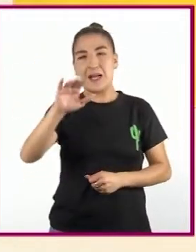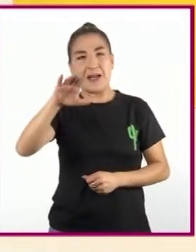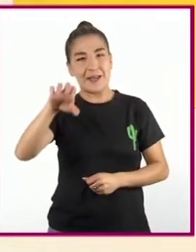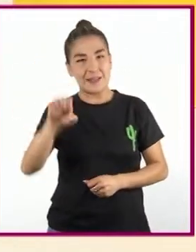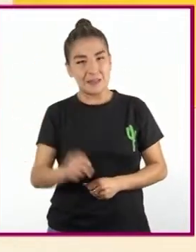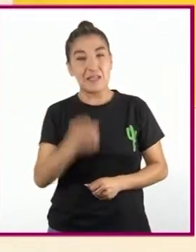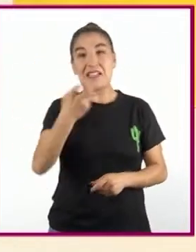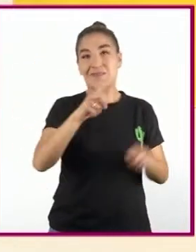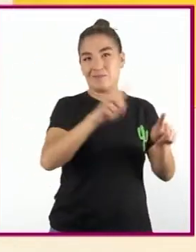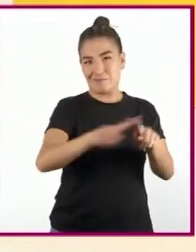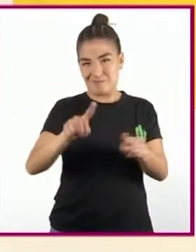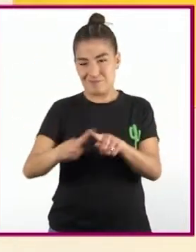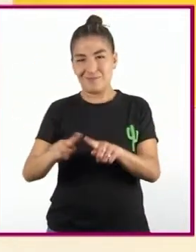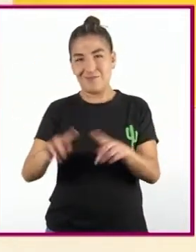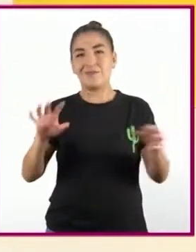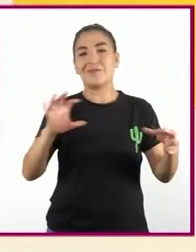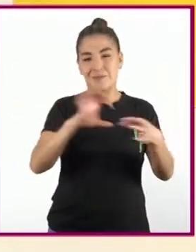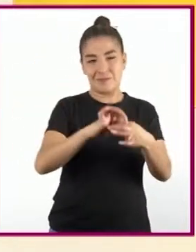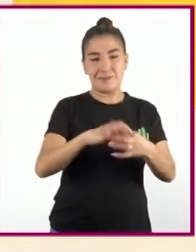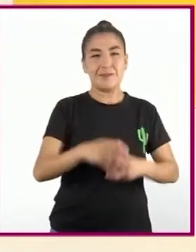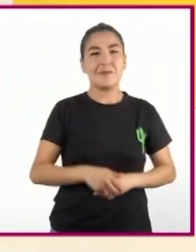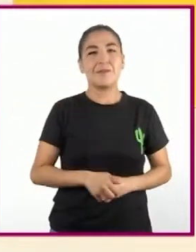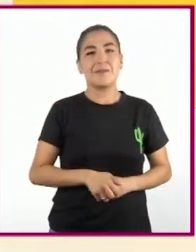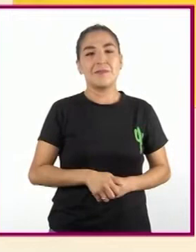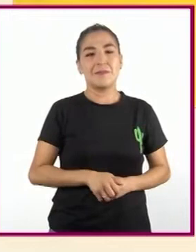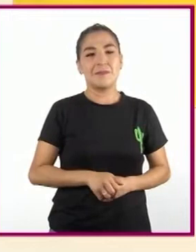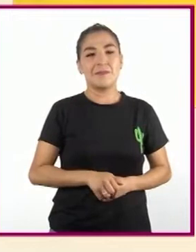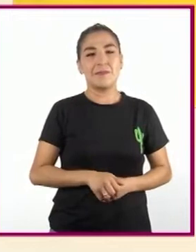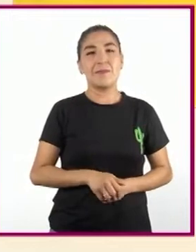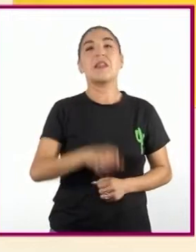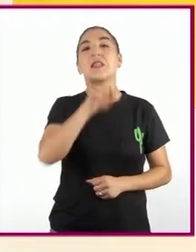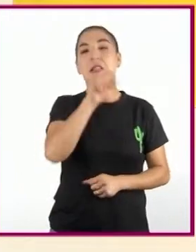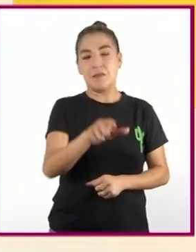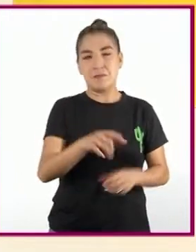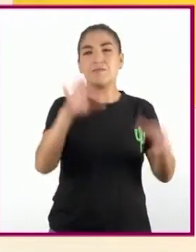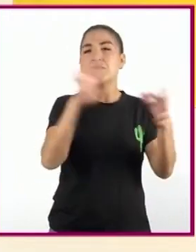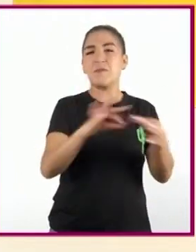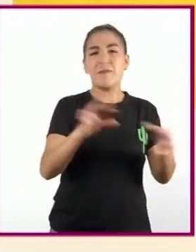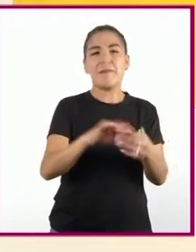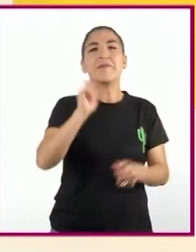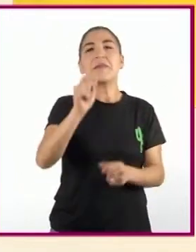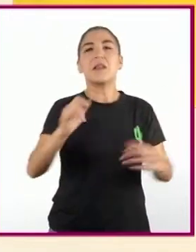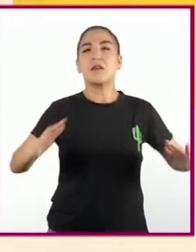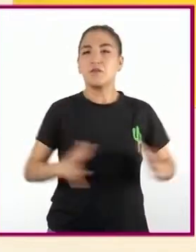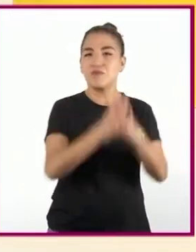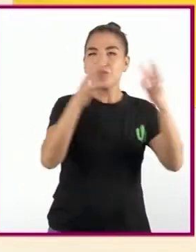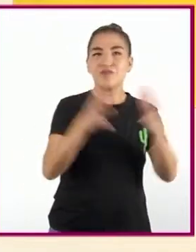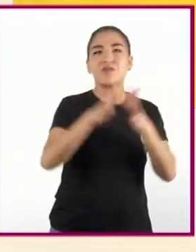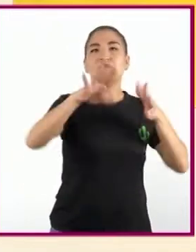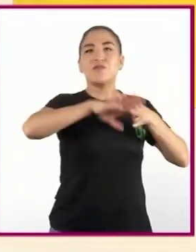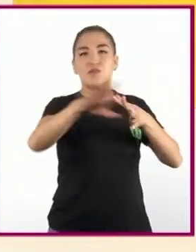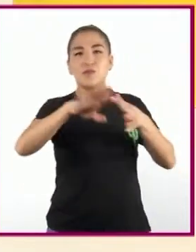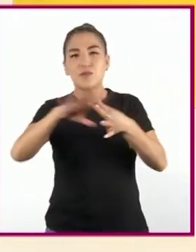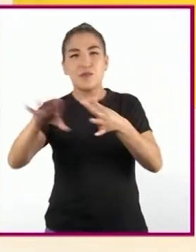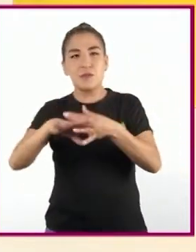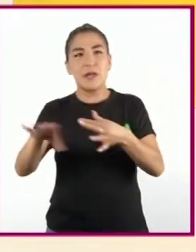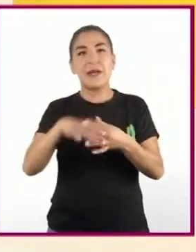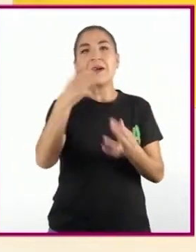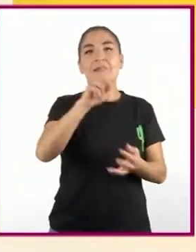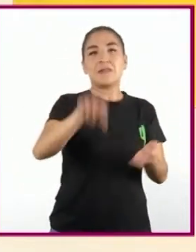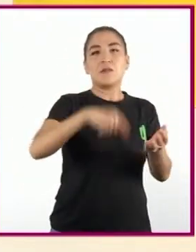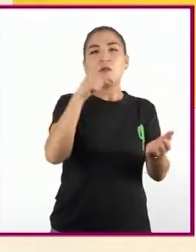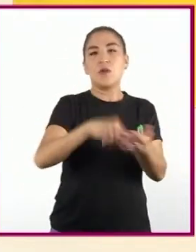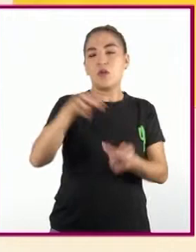solo algunos de ellos. También mencionaremos los continuos embates migratorios de